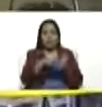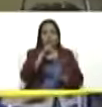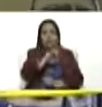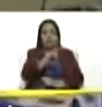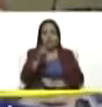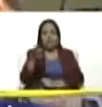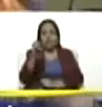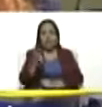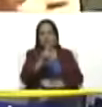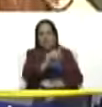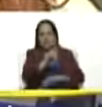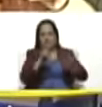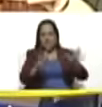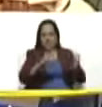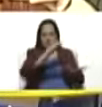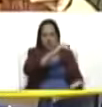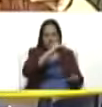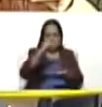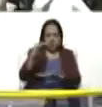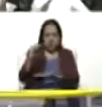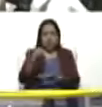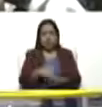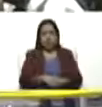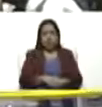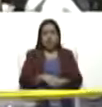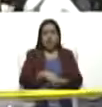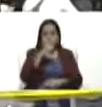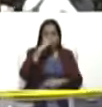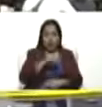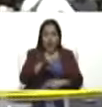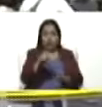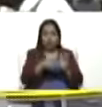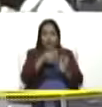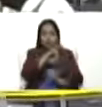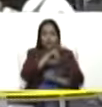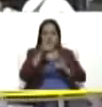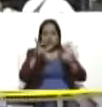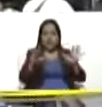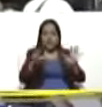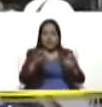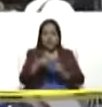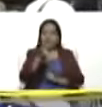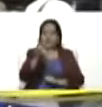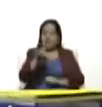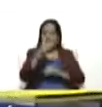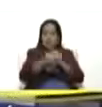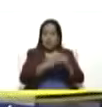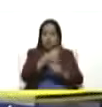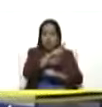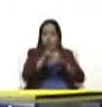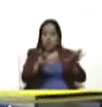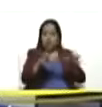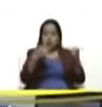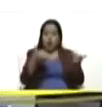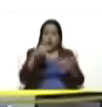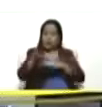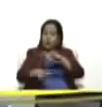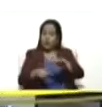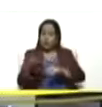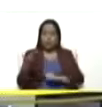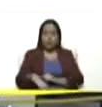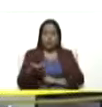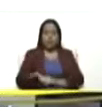de 17 quintales, el 2023 18, se ha dado un paso también